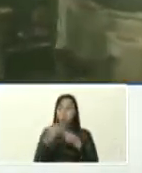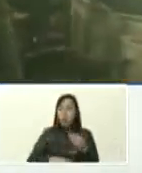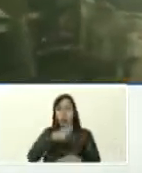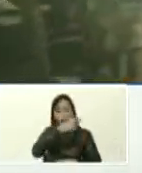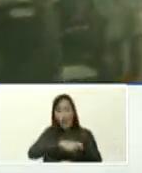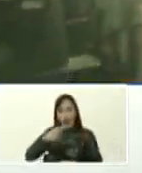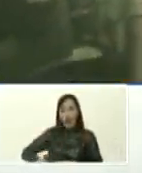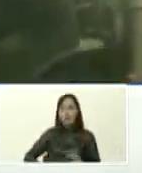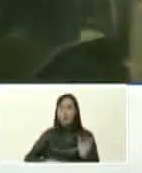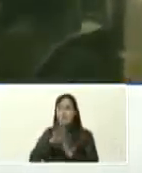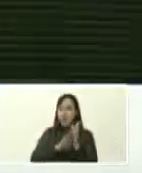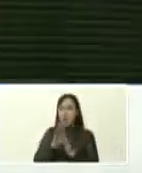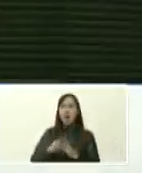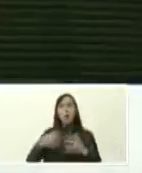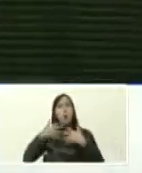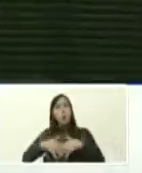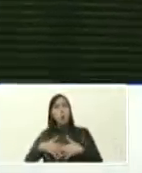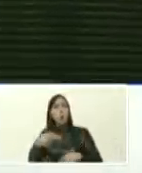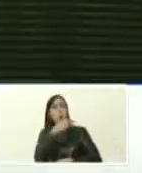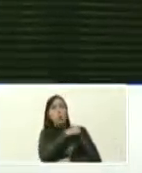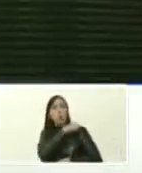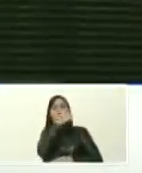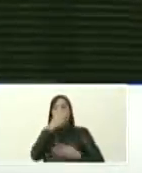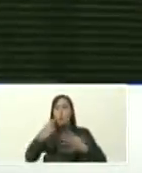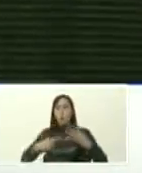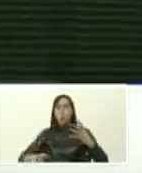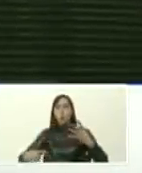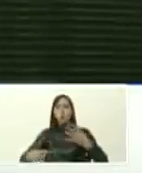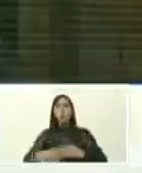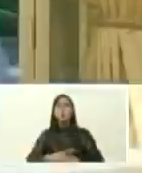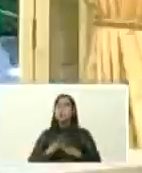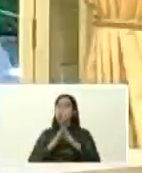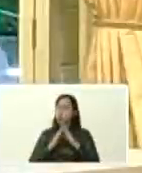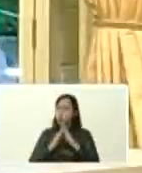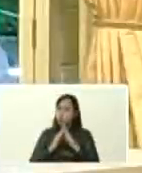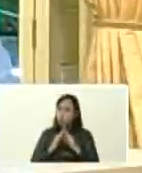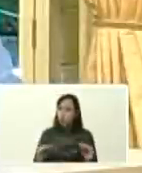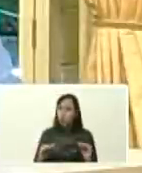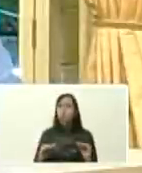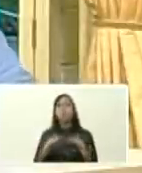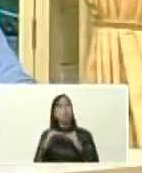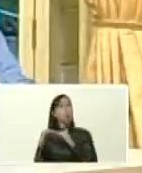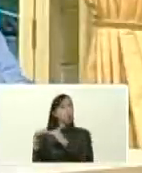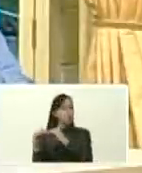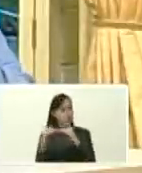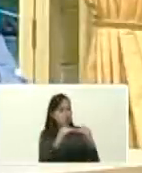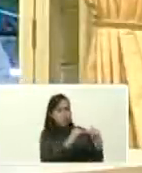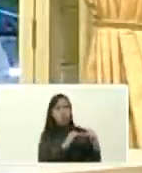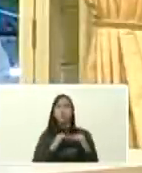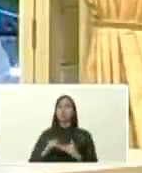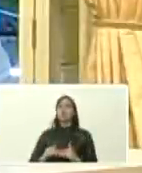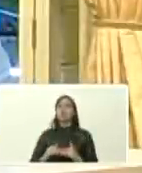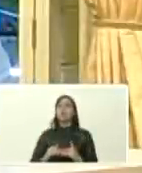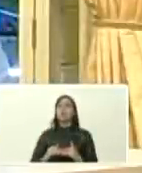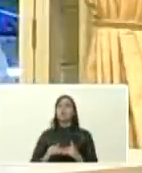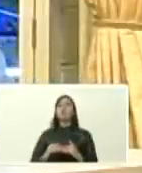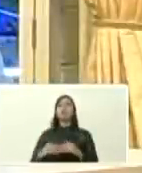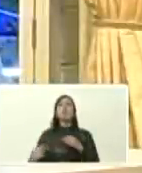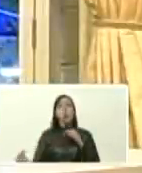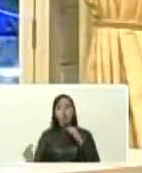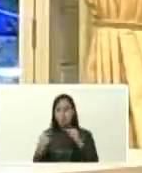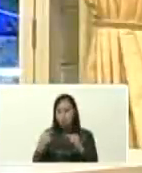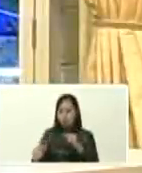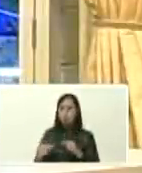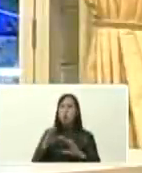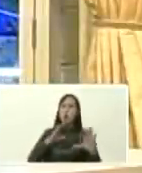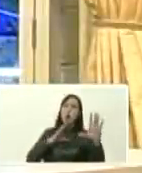empresarios y empresarias del país de todos los tamaños, todos tratados por igual, los escuchamos bien para